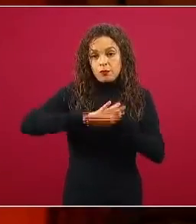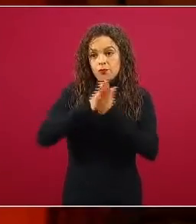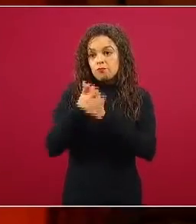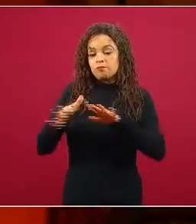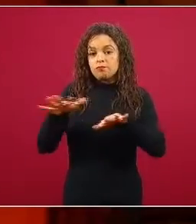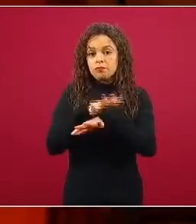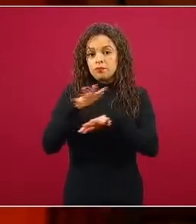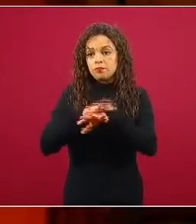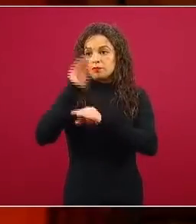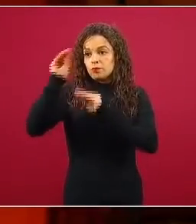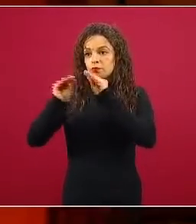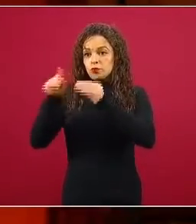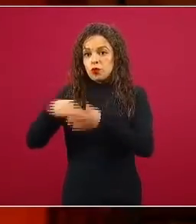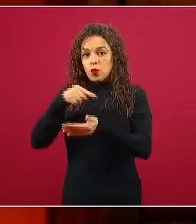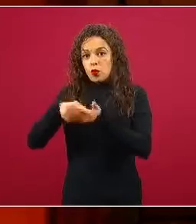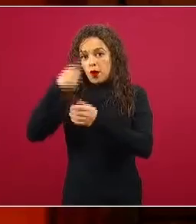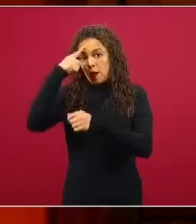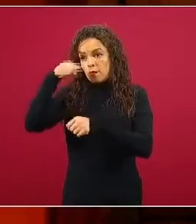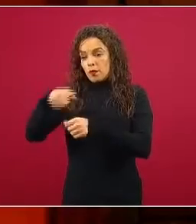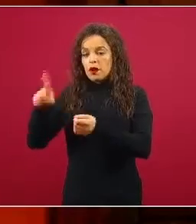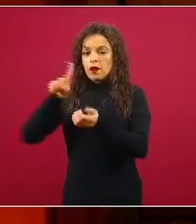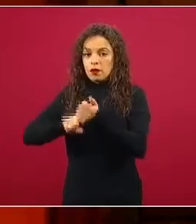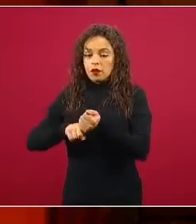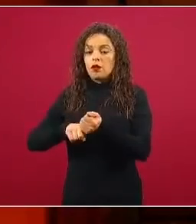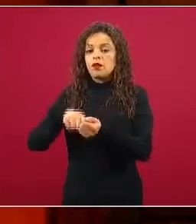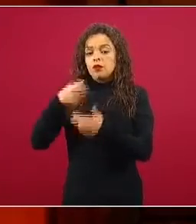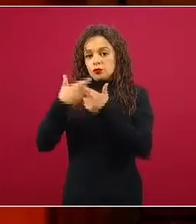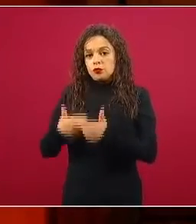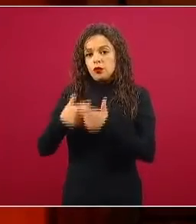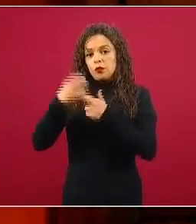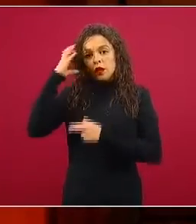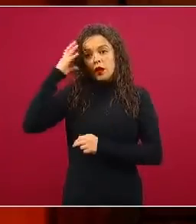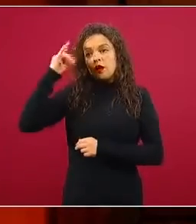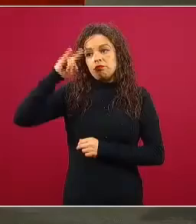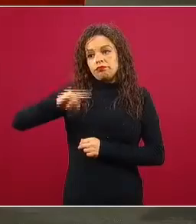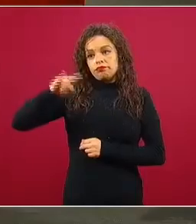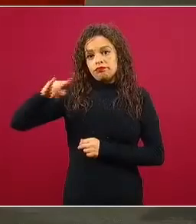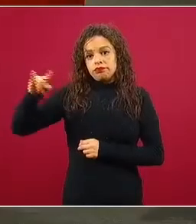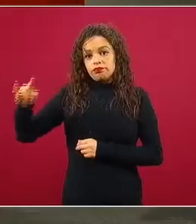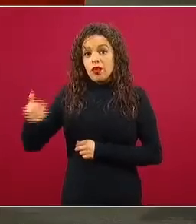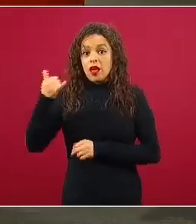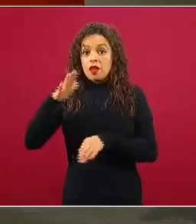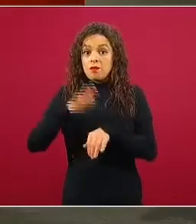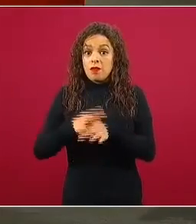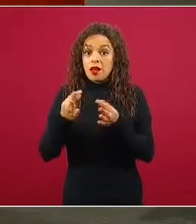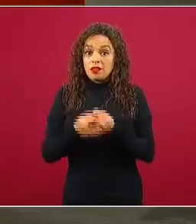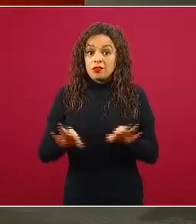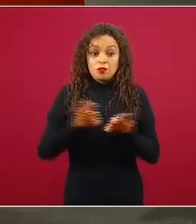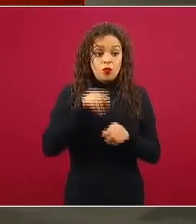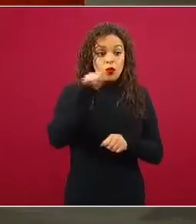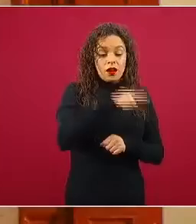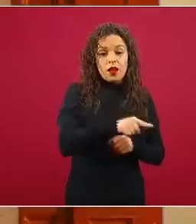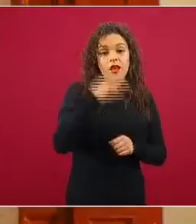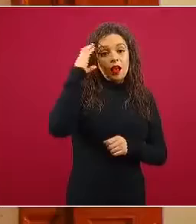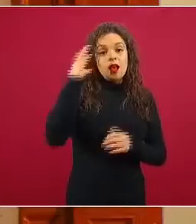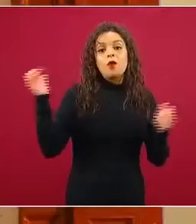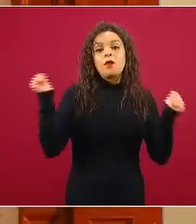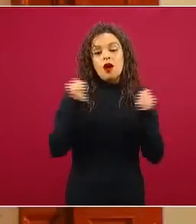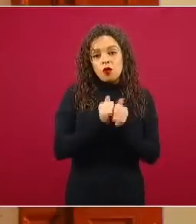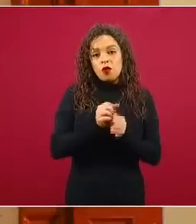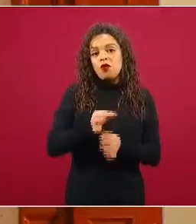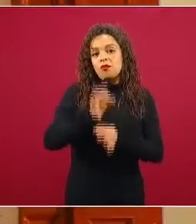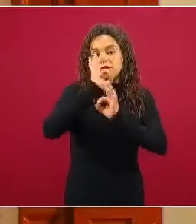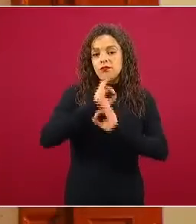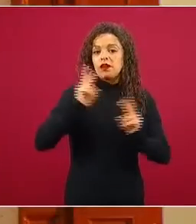para siempre poder tener disponibilidad, sobre todo de este tipo de camas que son las que se requieren para atender a los pacientes